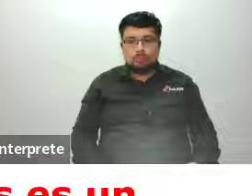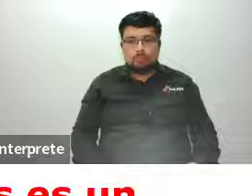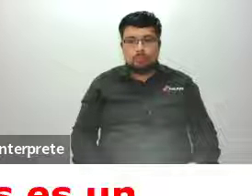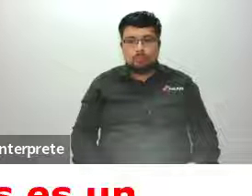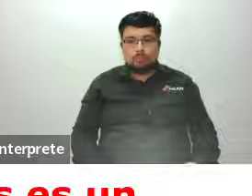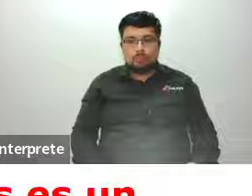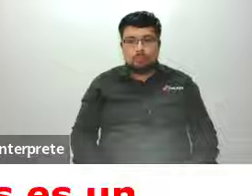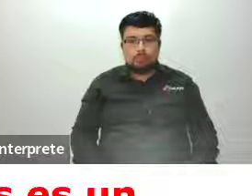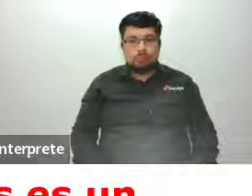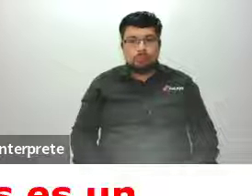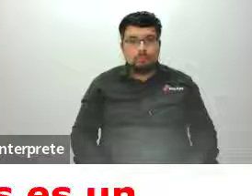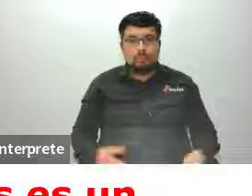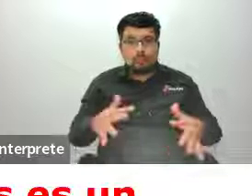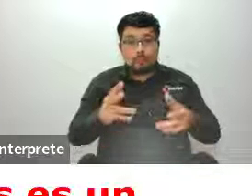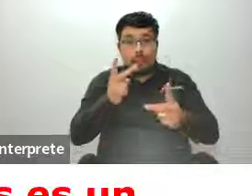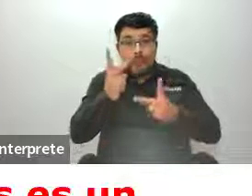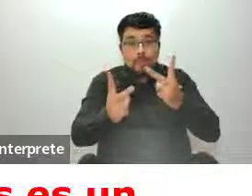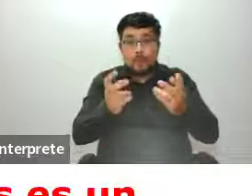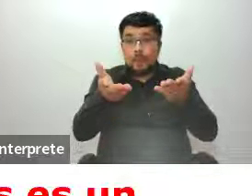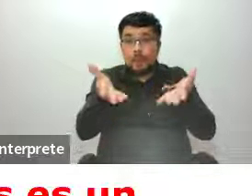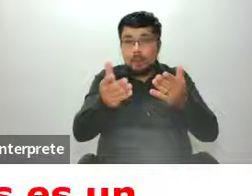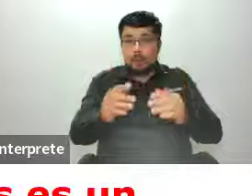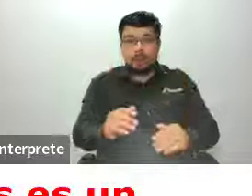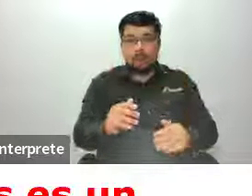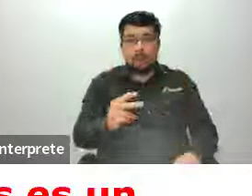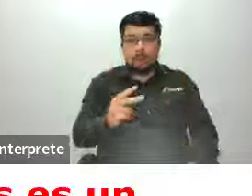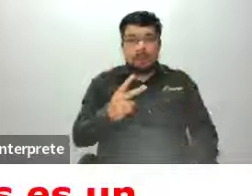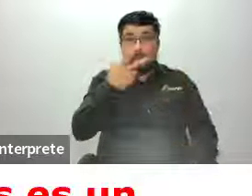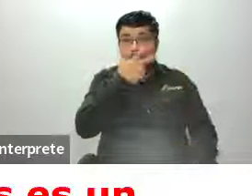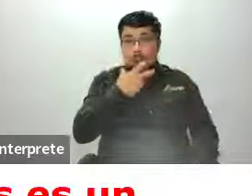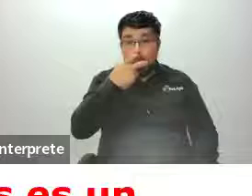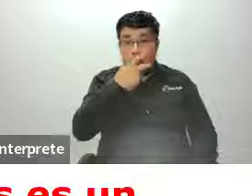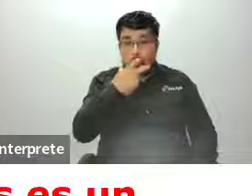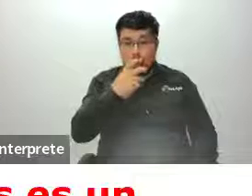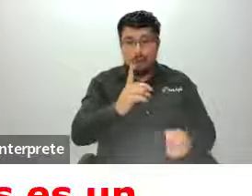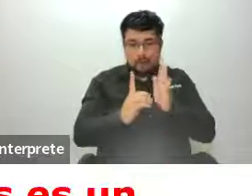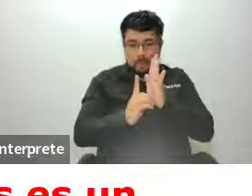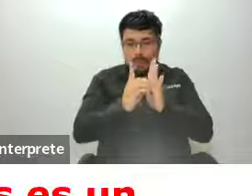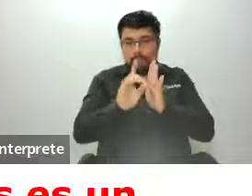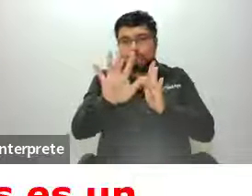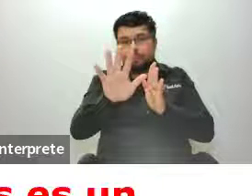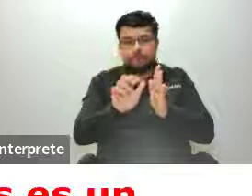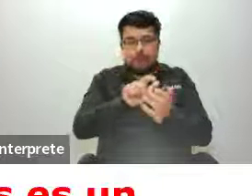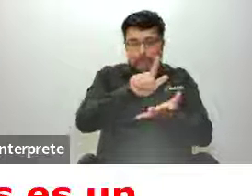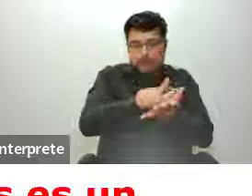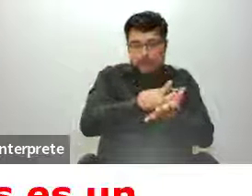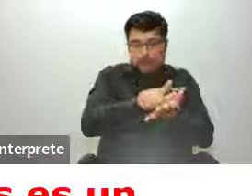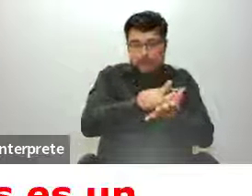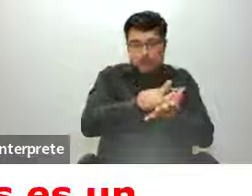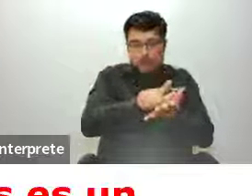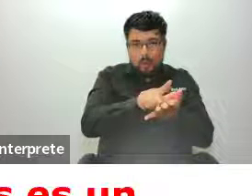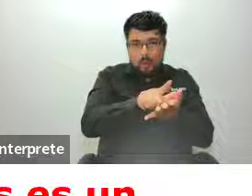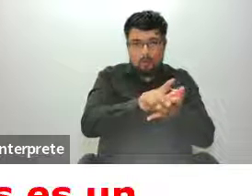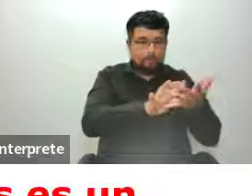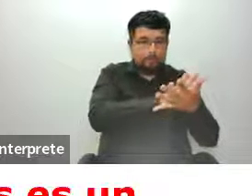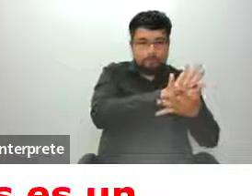esta, para poder desarrollar el lenguaje, entonces, ya sea la lengua oral o la lengua de señas, que me permiten